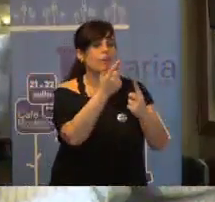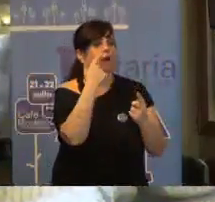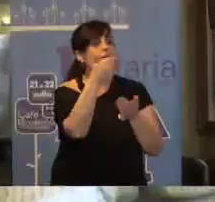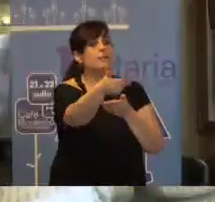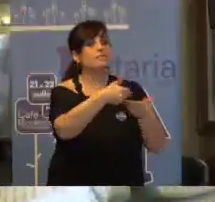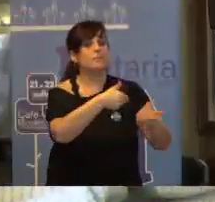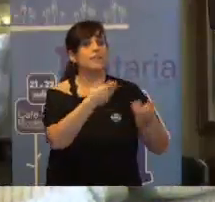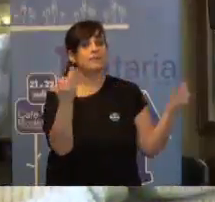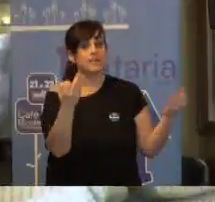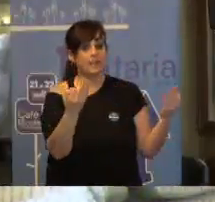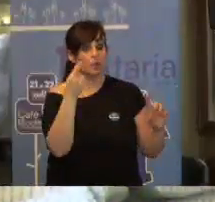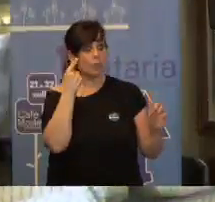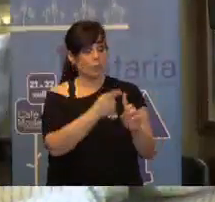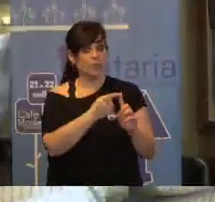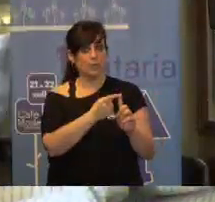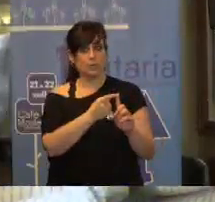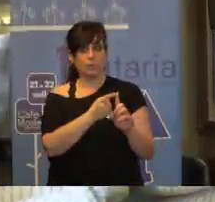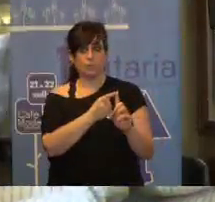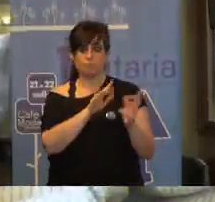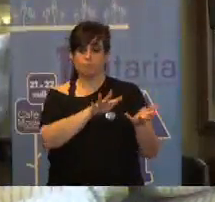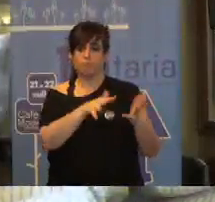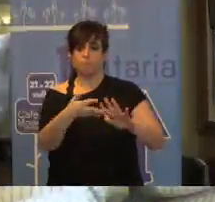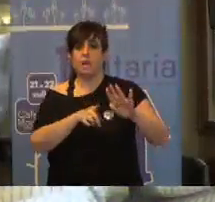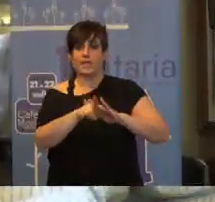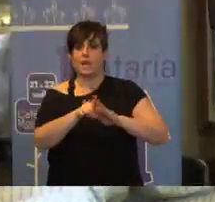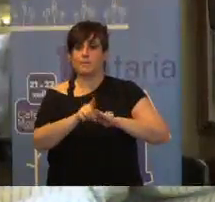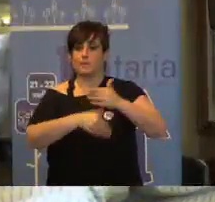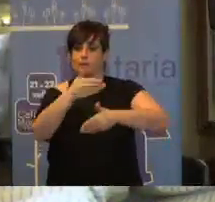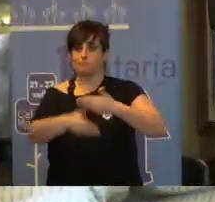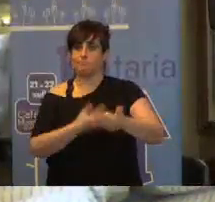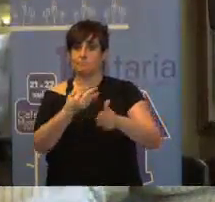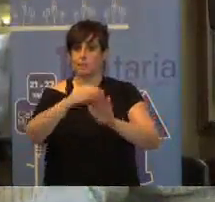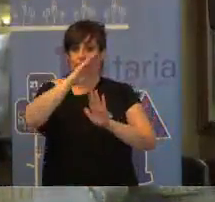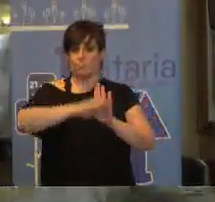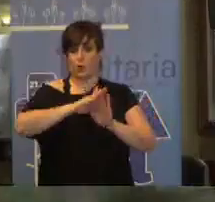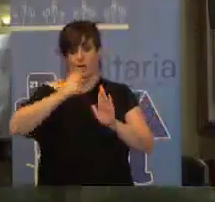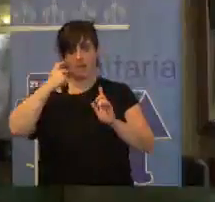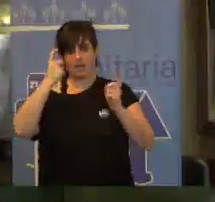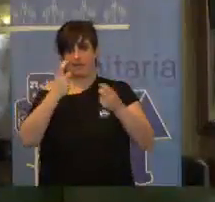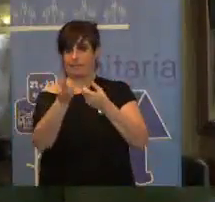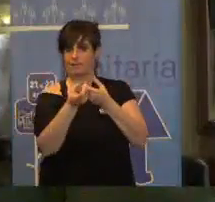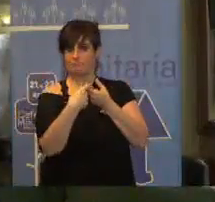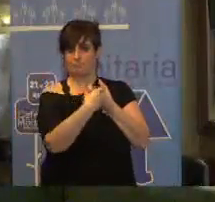dos concellos para comezar a redactalo, non? E que ese programa sexa o máis participativo posible.